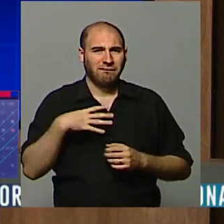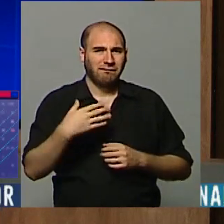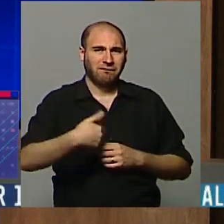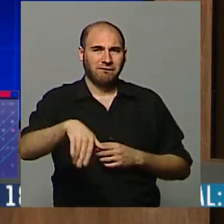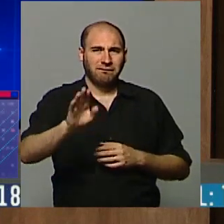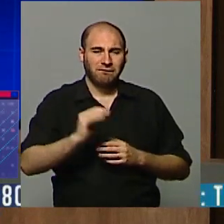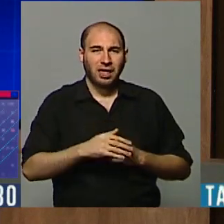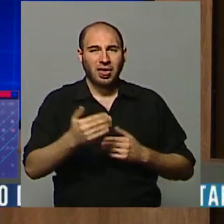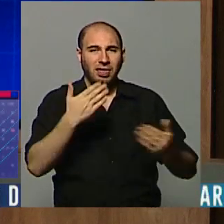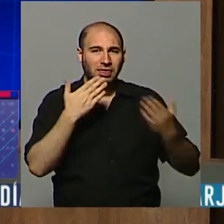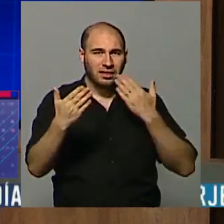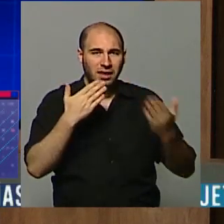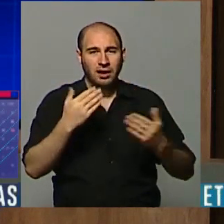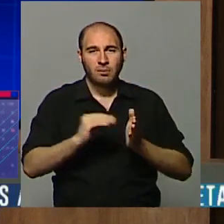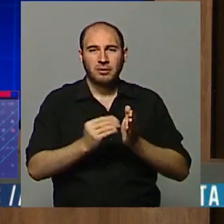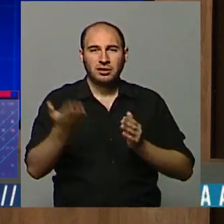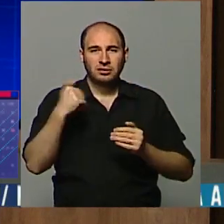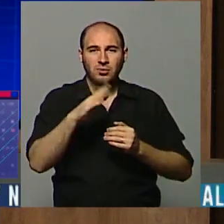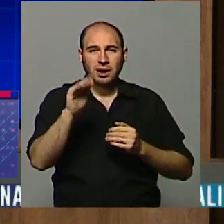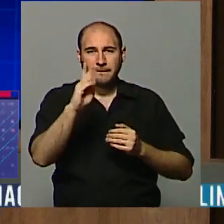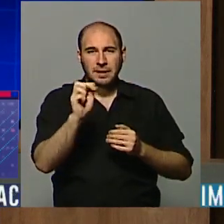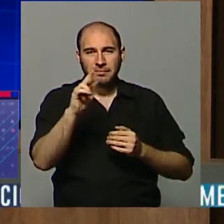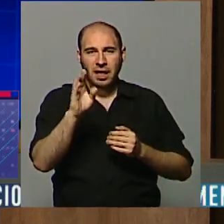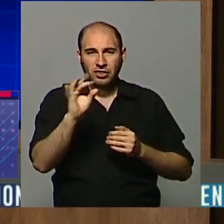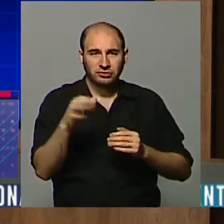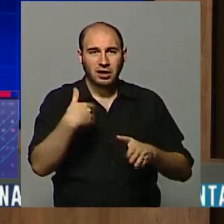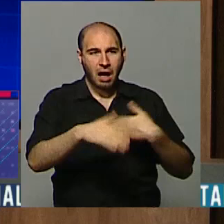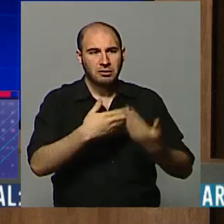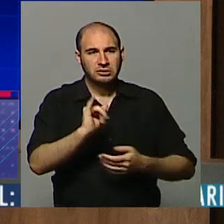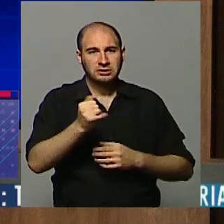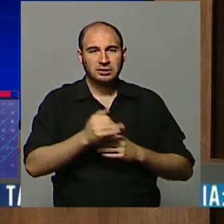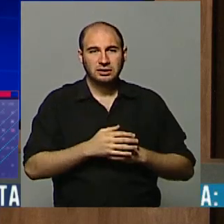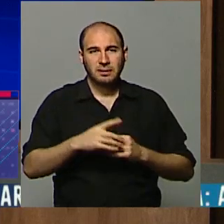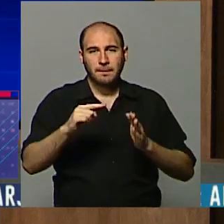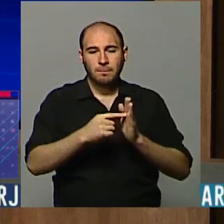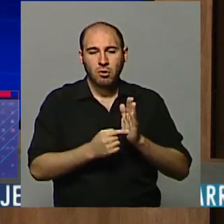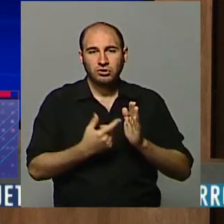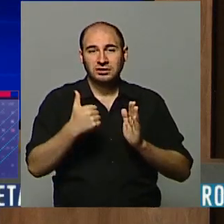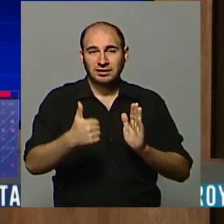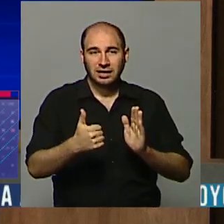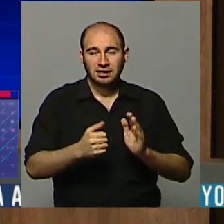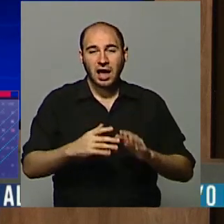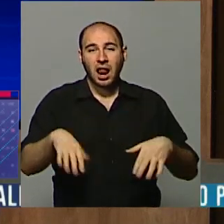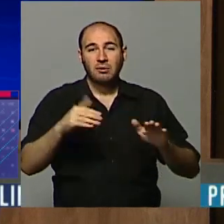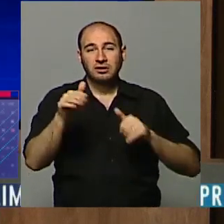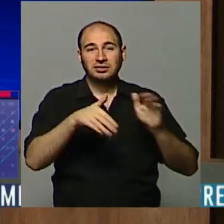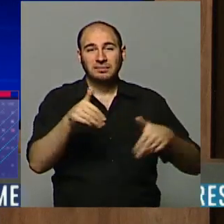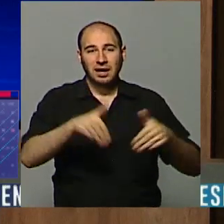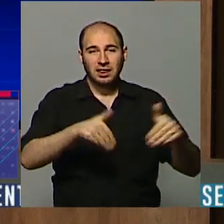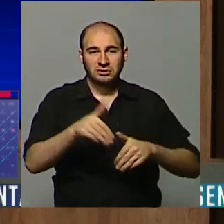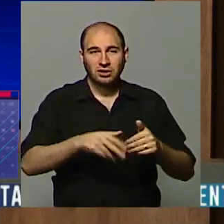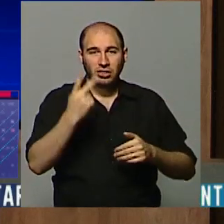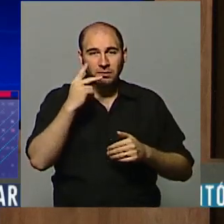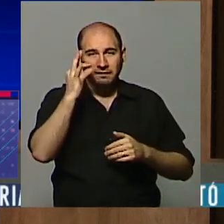sentido, de los diálogos que se dieron en su momento en Barbados, que habían avanzado bastante en 6 puntos para una potencial convocatoria a elecciones